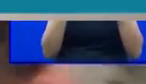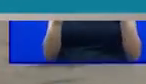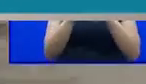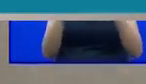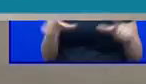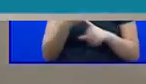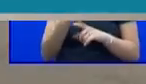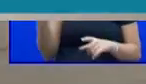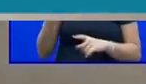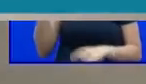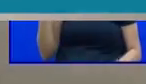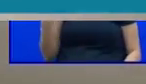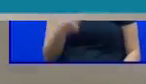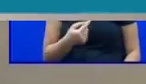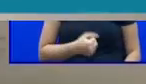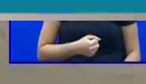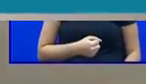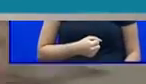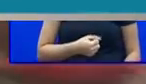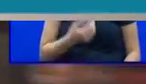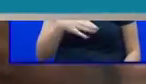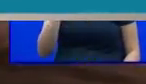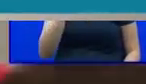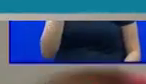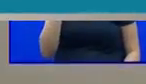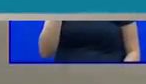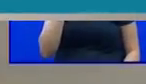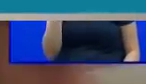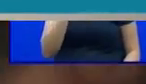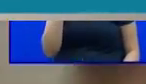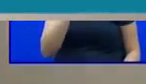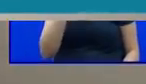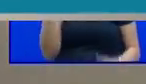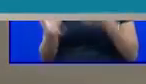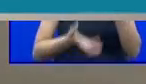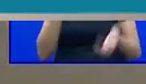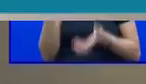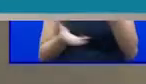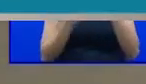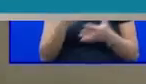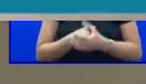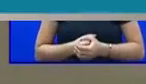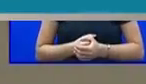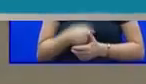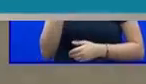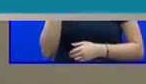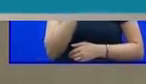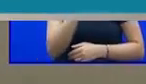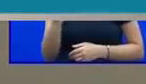4 extranjeros que han sido identificados, incluyendo un joven irlandés que estaba de luna de miel en ese lugar. Uh-huh.